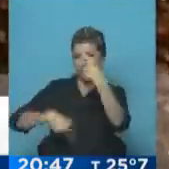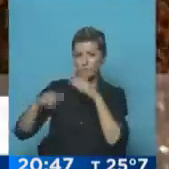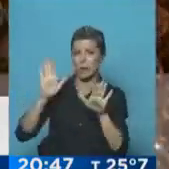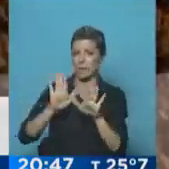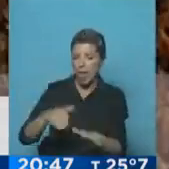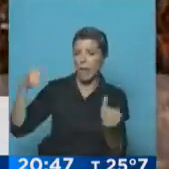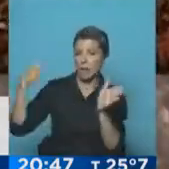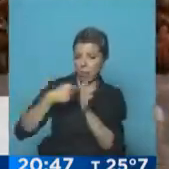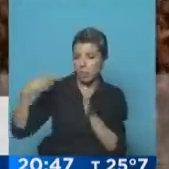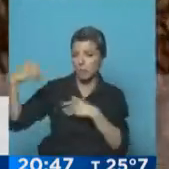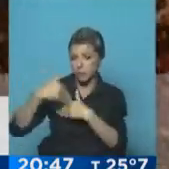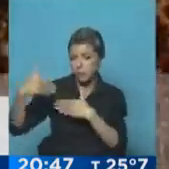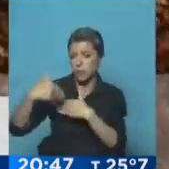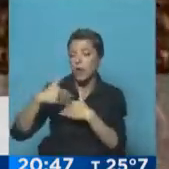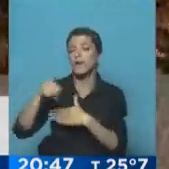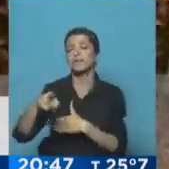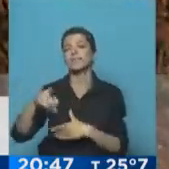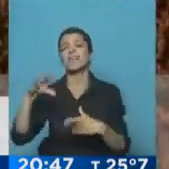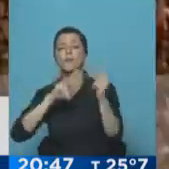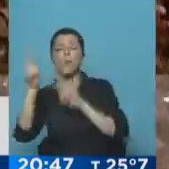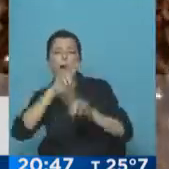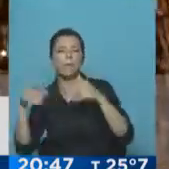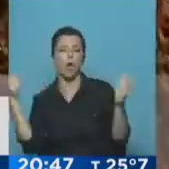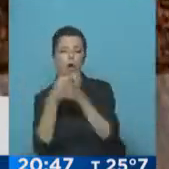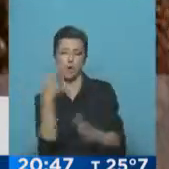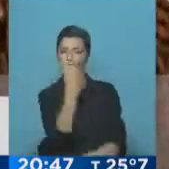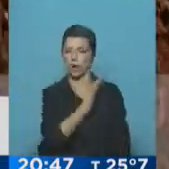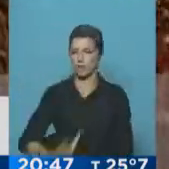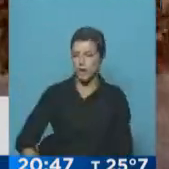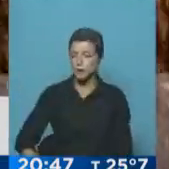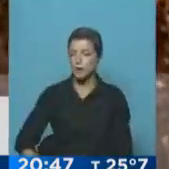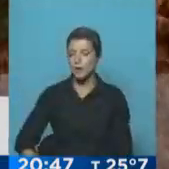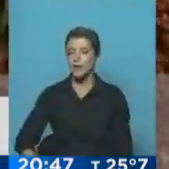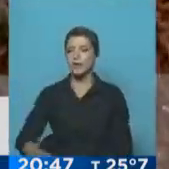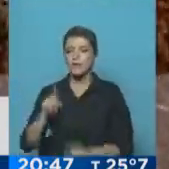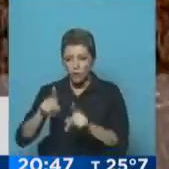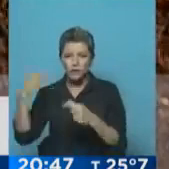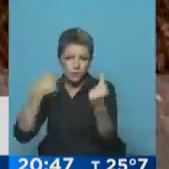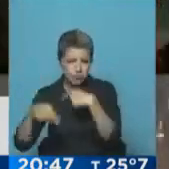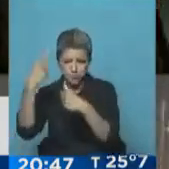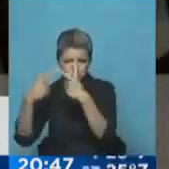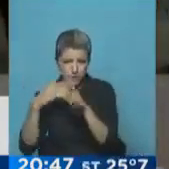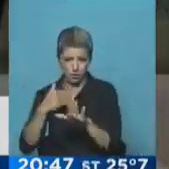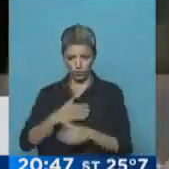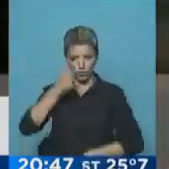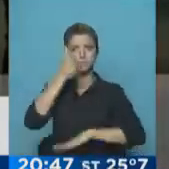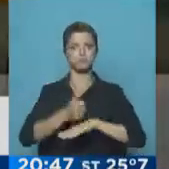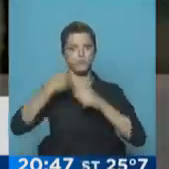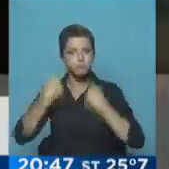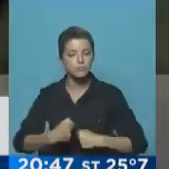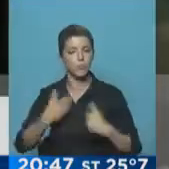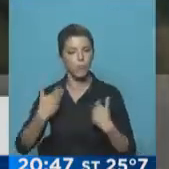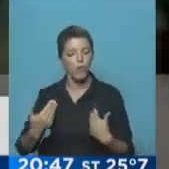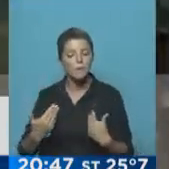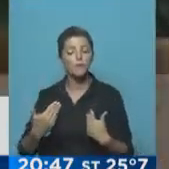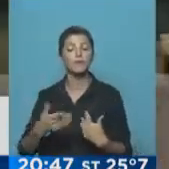tantos intentos de golpes, destituyentes y calumnias, podemos estar aquí dando cuentas al pueblo, imagino,